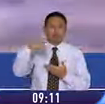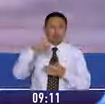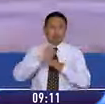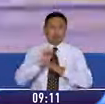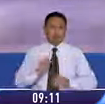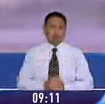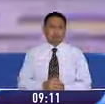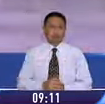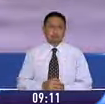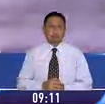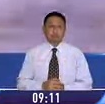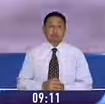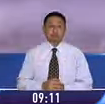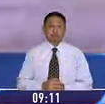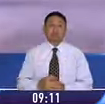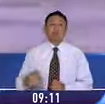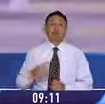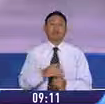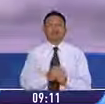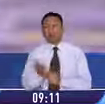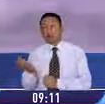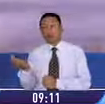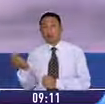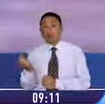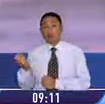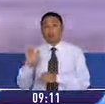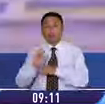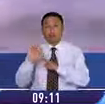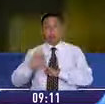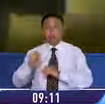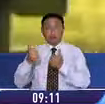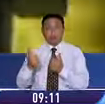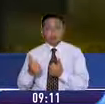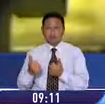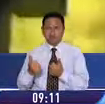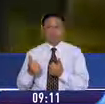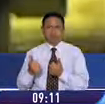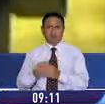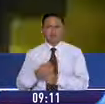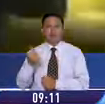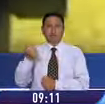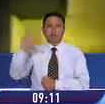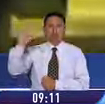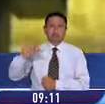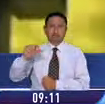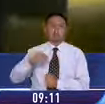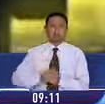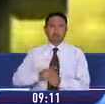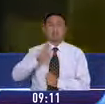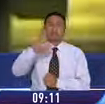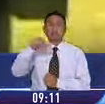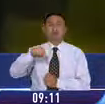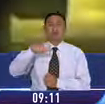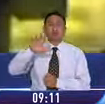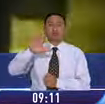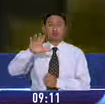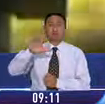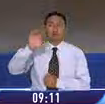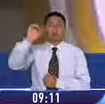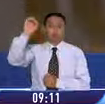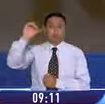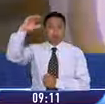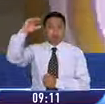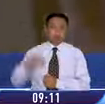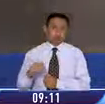país, la jornada para los bonos soberanos de Ecuador no fue tan bien. Se desplomaron entre 3 y 5 puntos, avizorando un